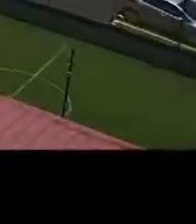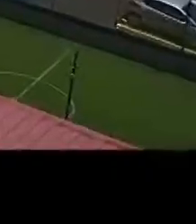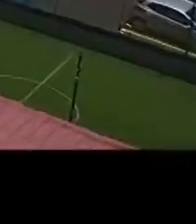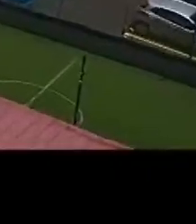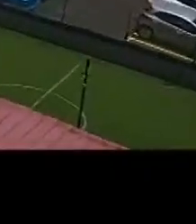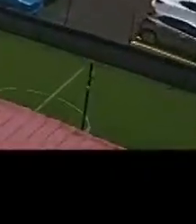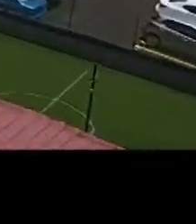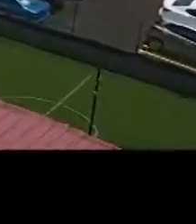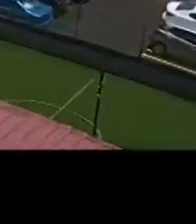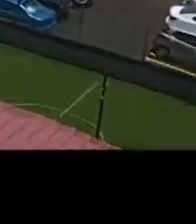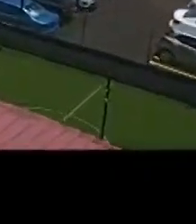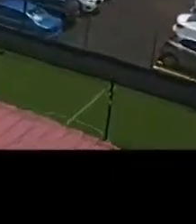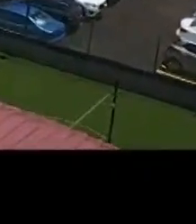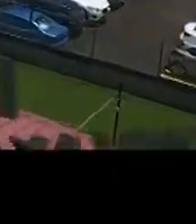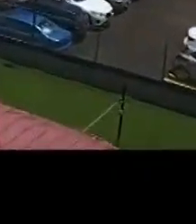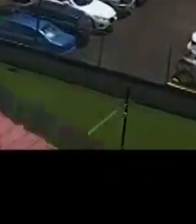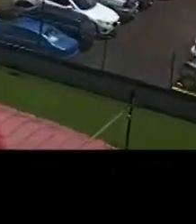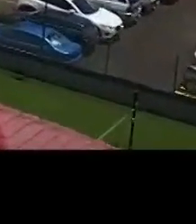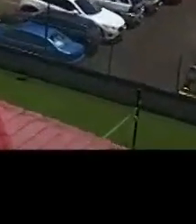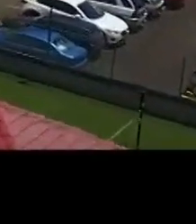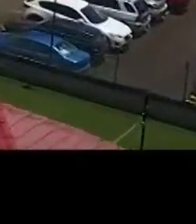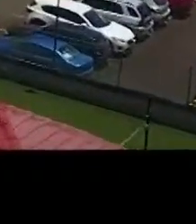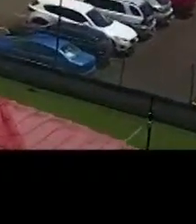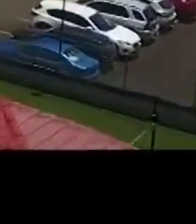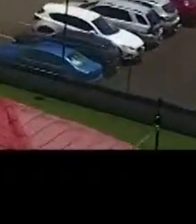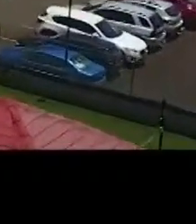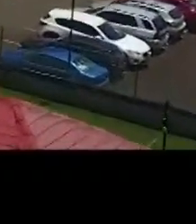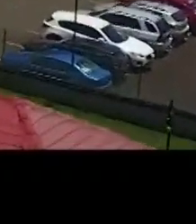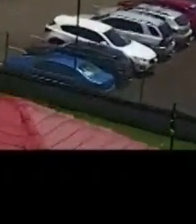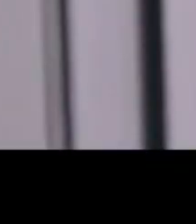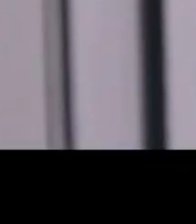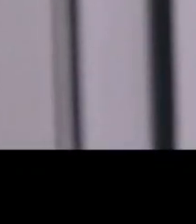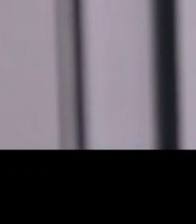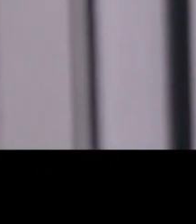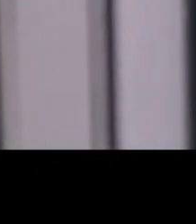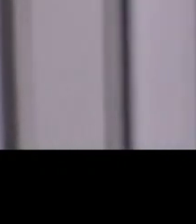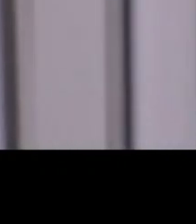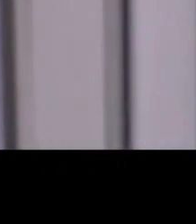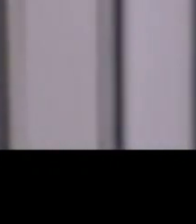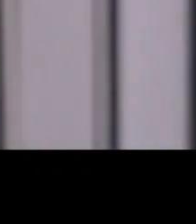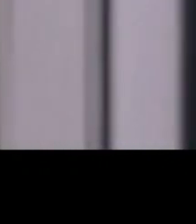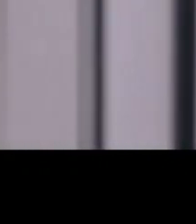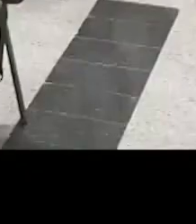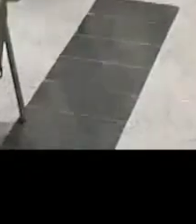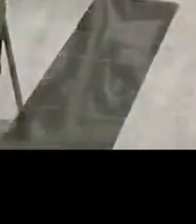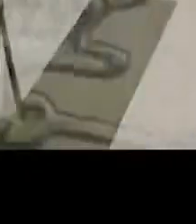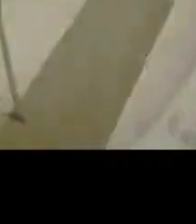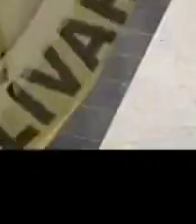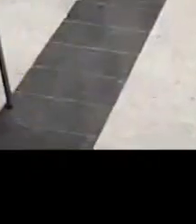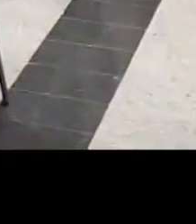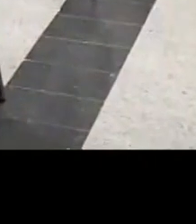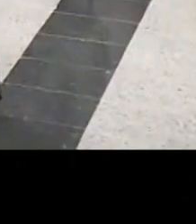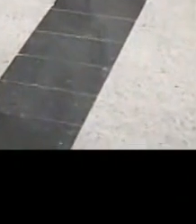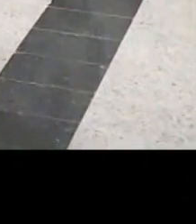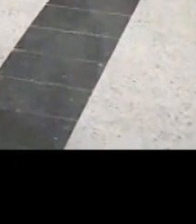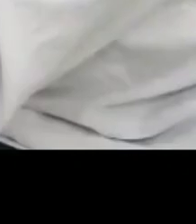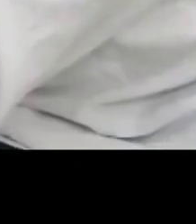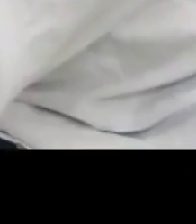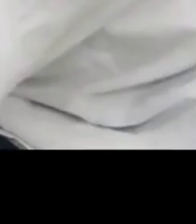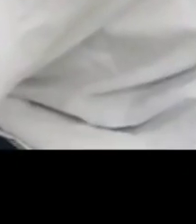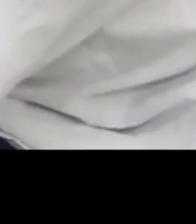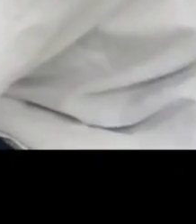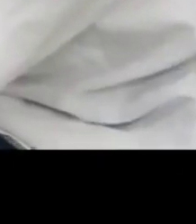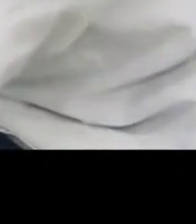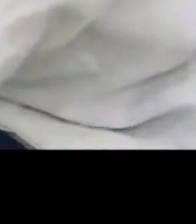La Universidad Simón Bolívar, una institución con acreditación de alta calidad, otorgada por el Ministerio de Educación Nacional,